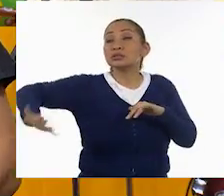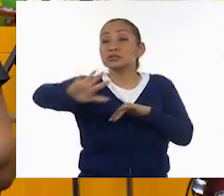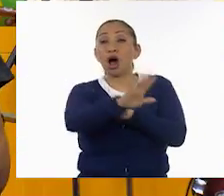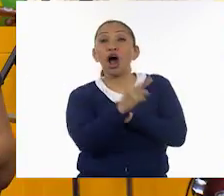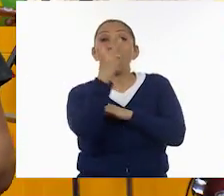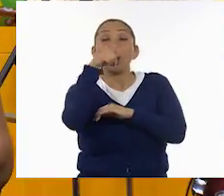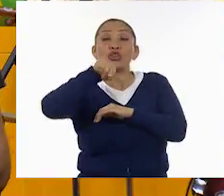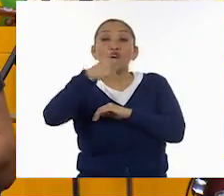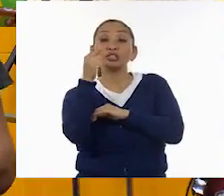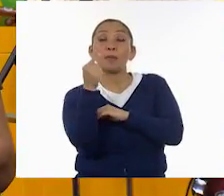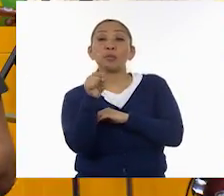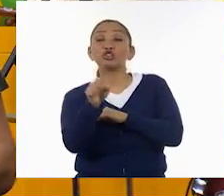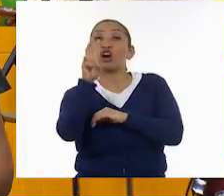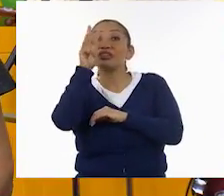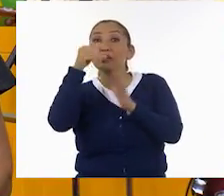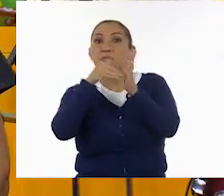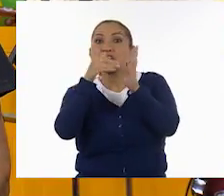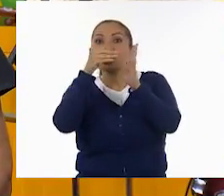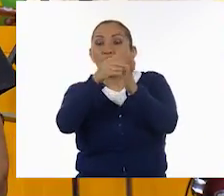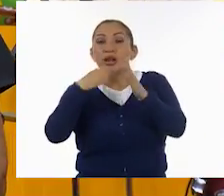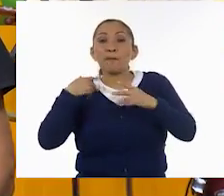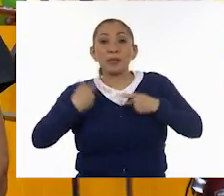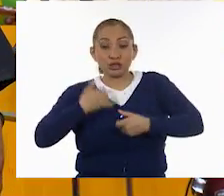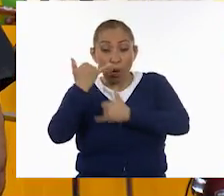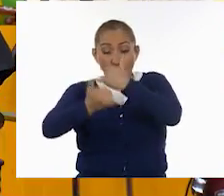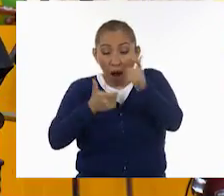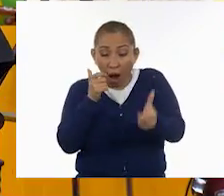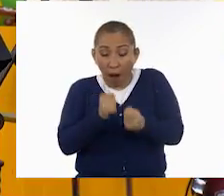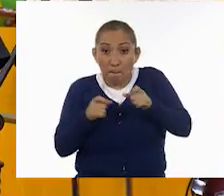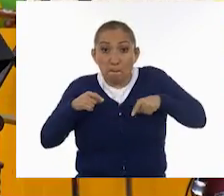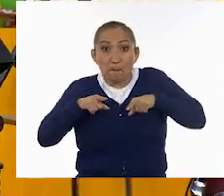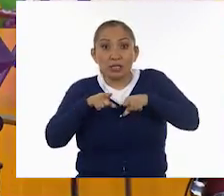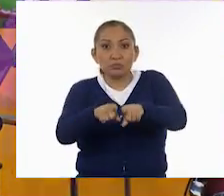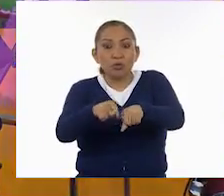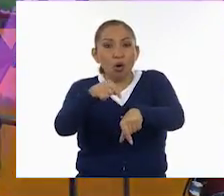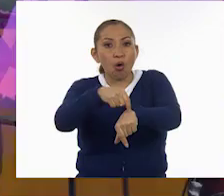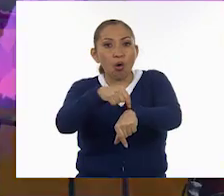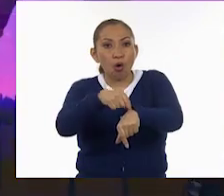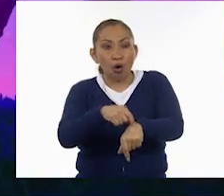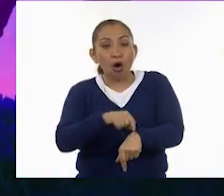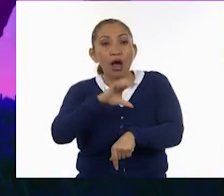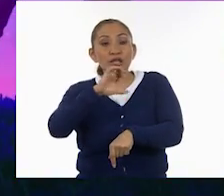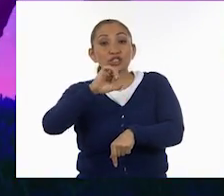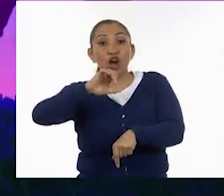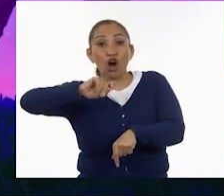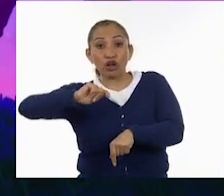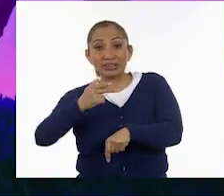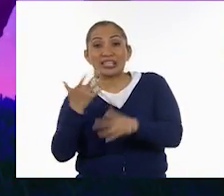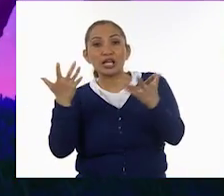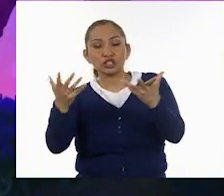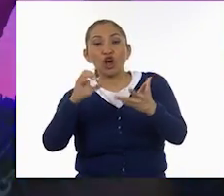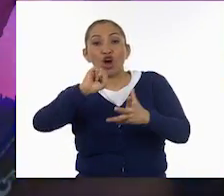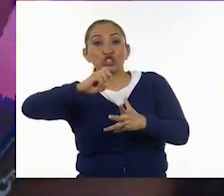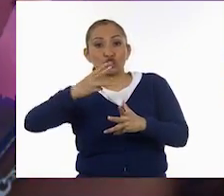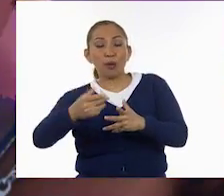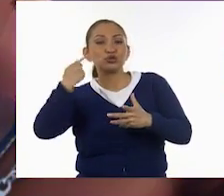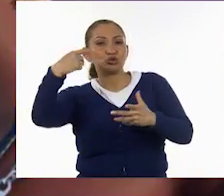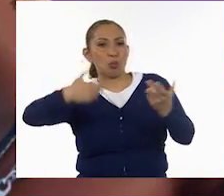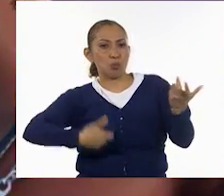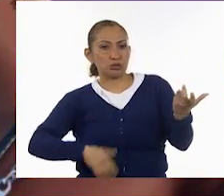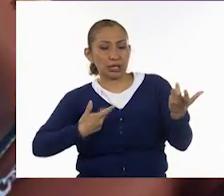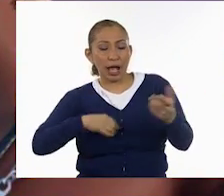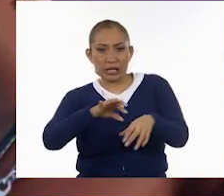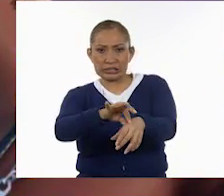los 12.3 millones de jugadores de manera simultánea. Scott realizó varios shows virtuales en